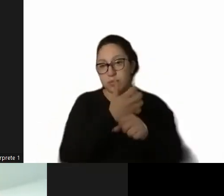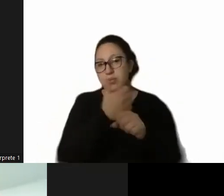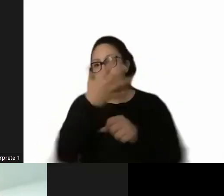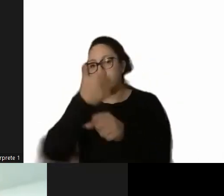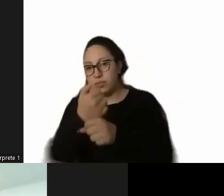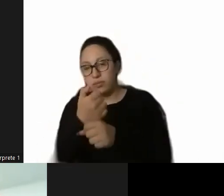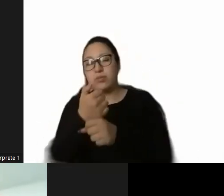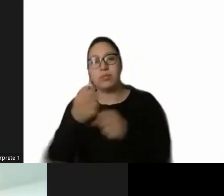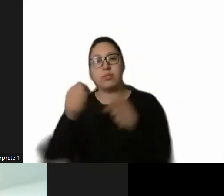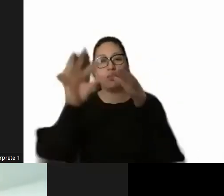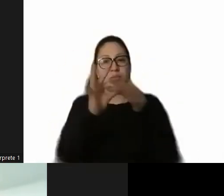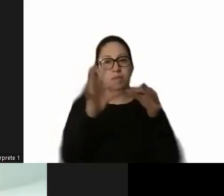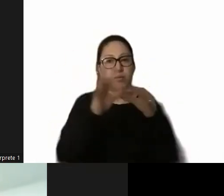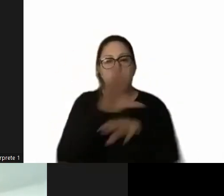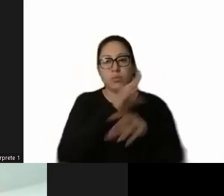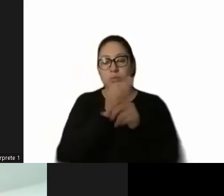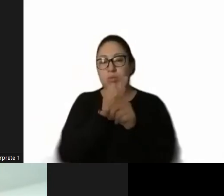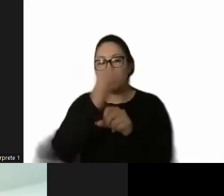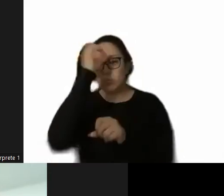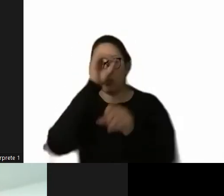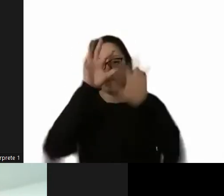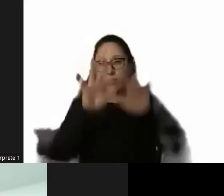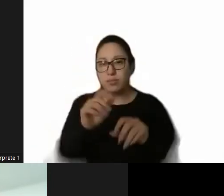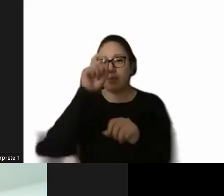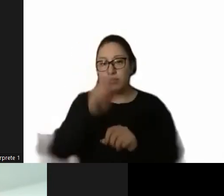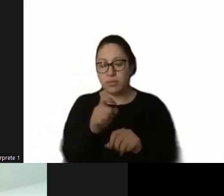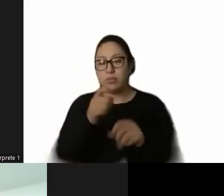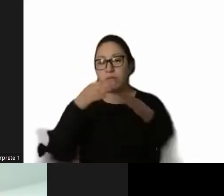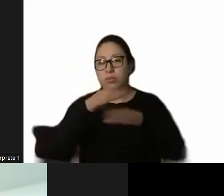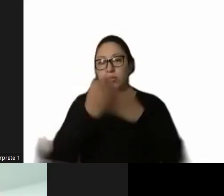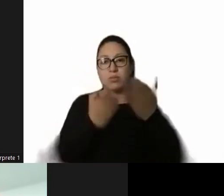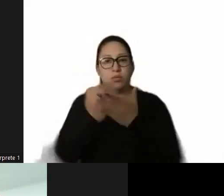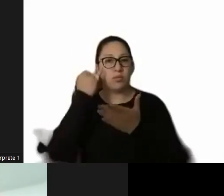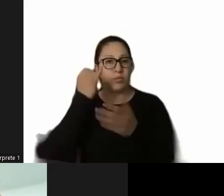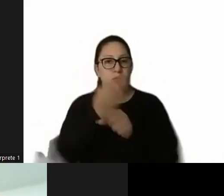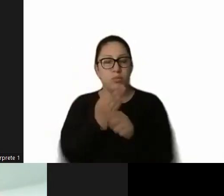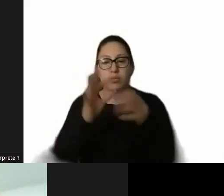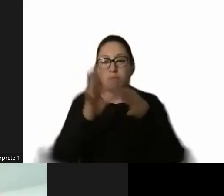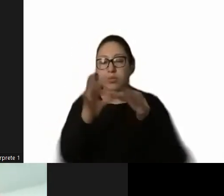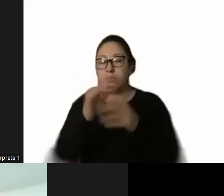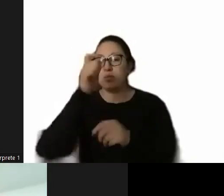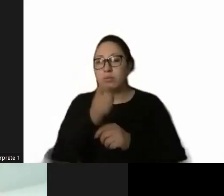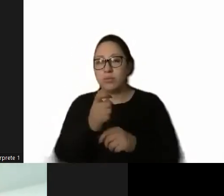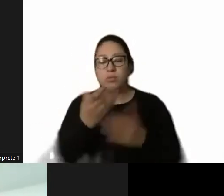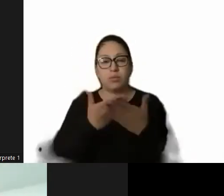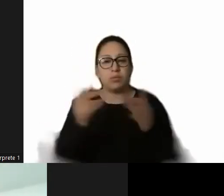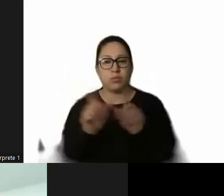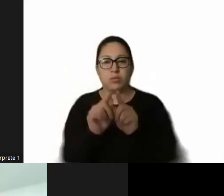de lo que estamos opinando, de la iniciativa de la que estamos opinando. Y nada más para acabar,